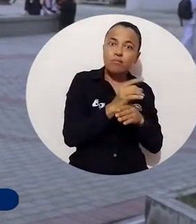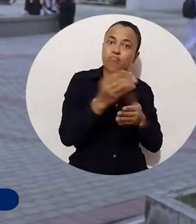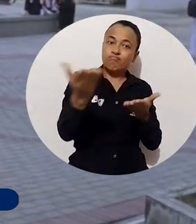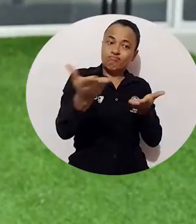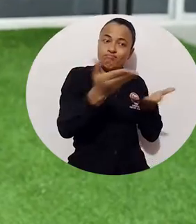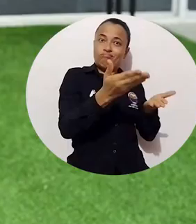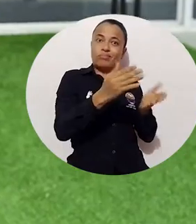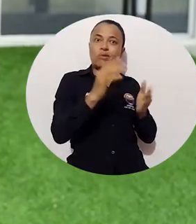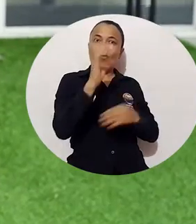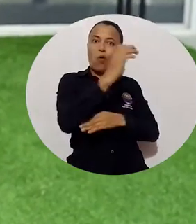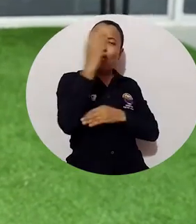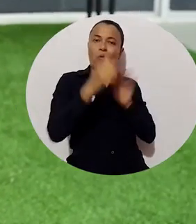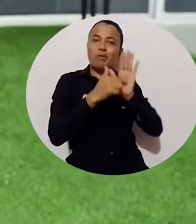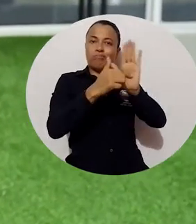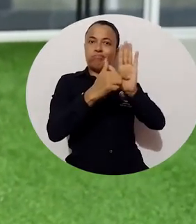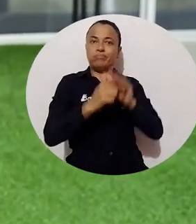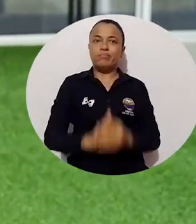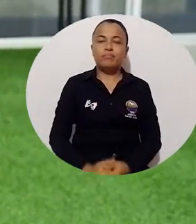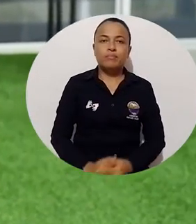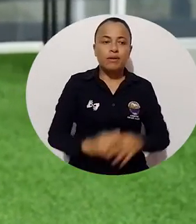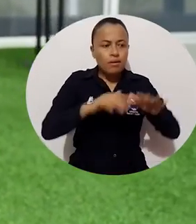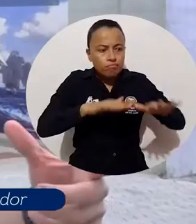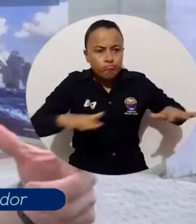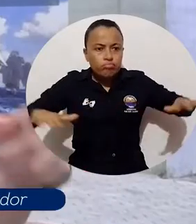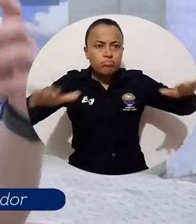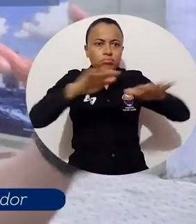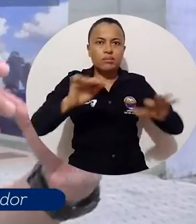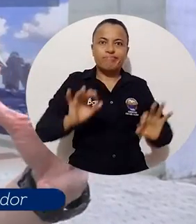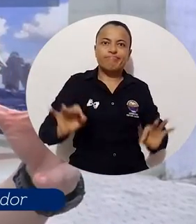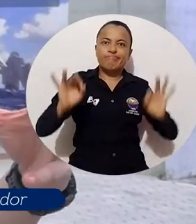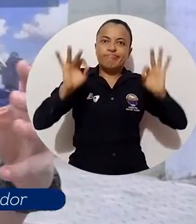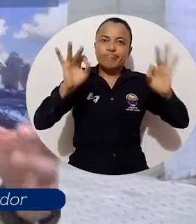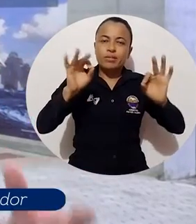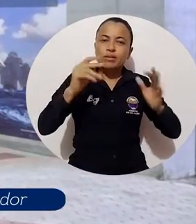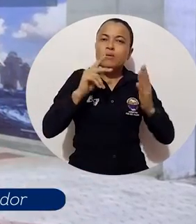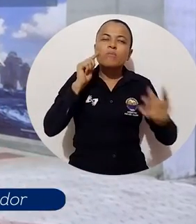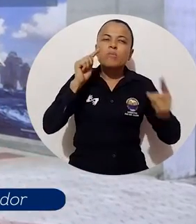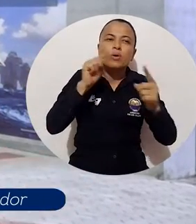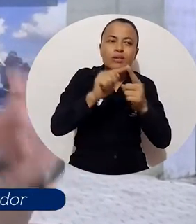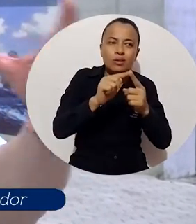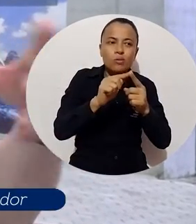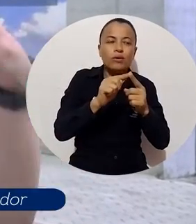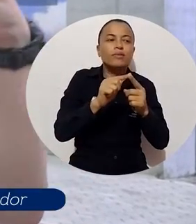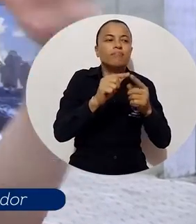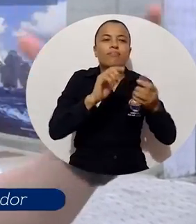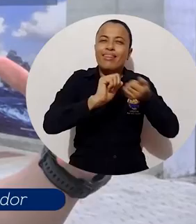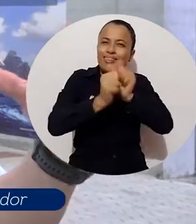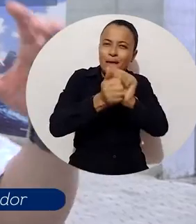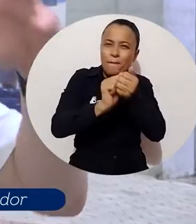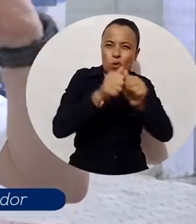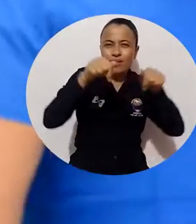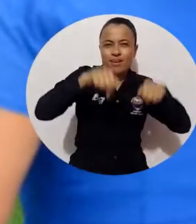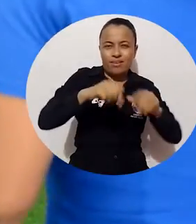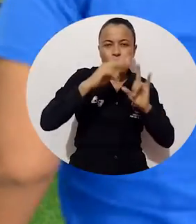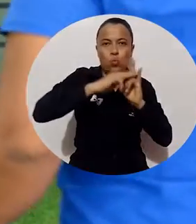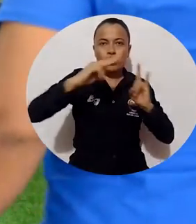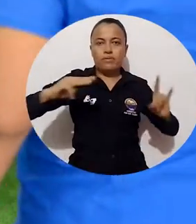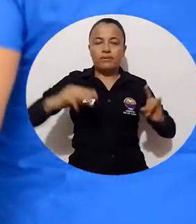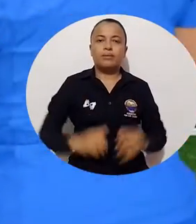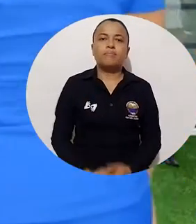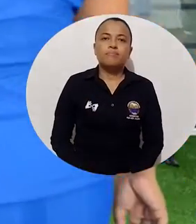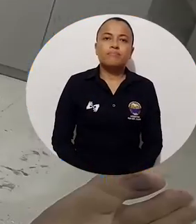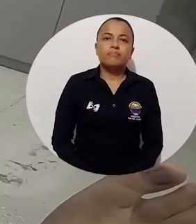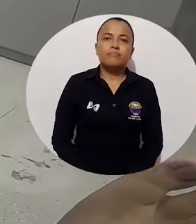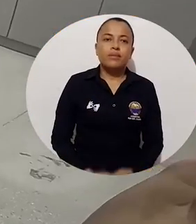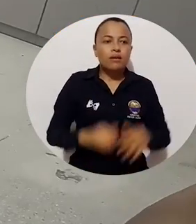insignia de este país. Un escenario idóneo por la proyección en esa línea en cuanto a deportes en la universidad. Este